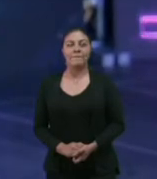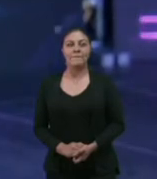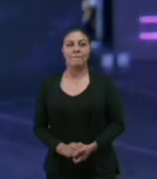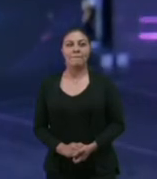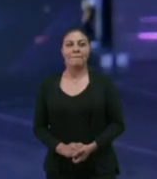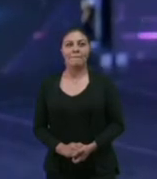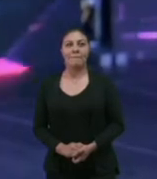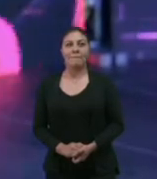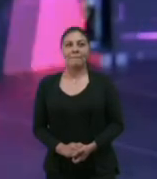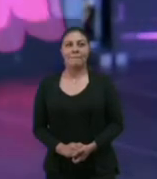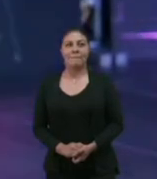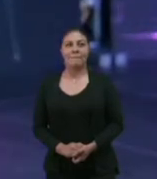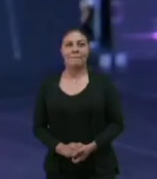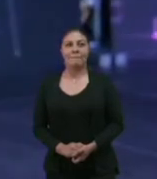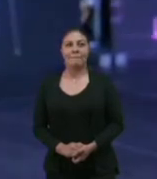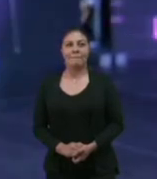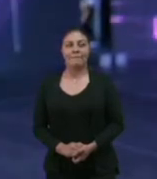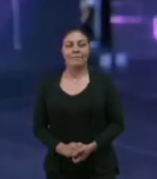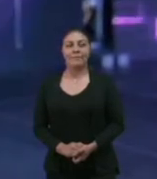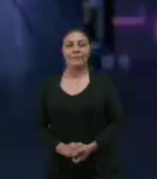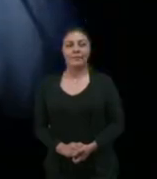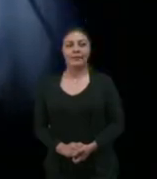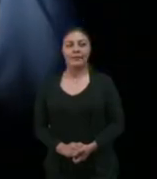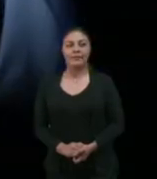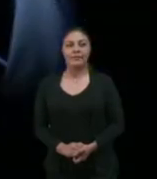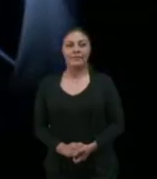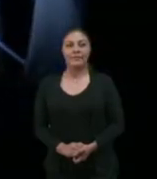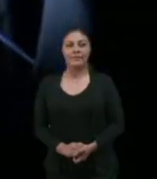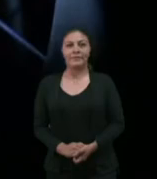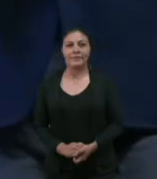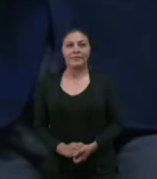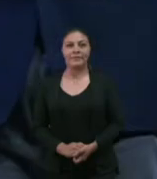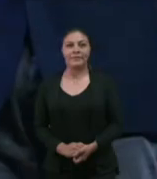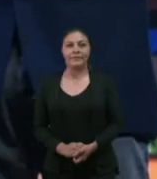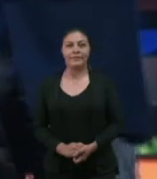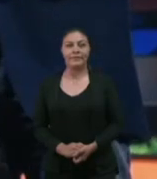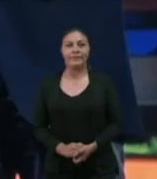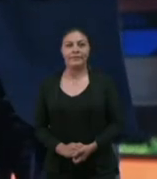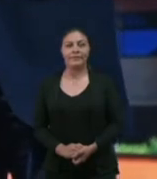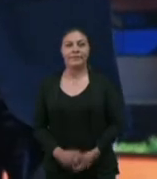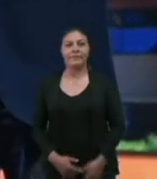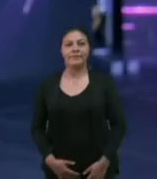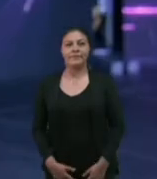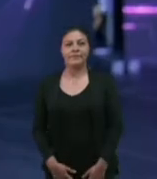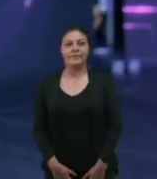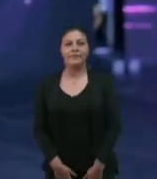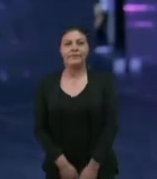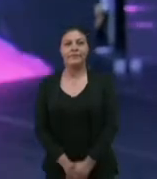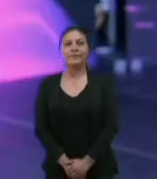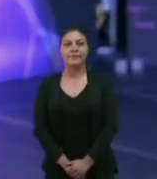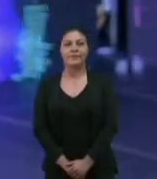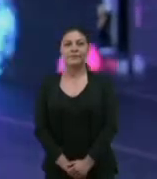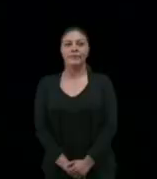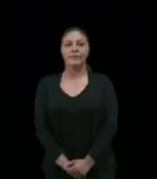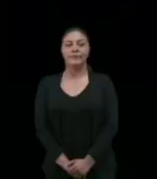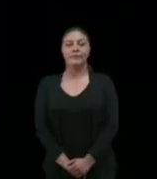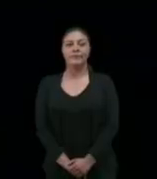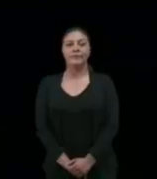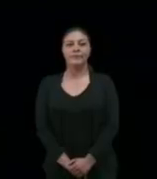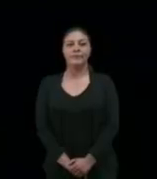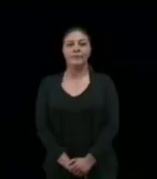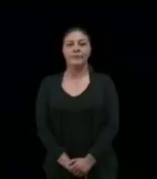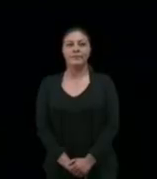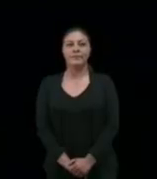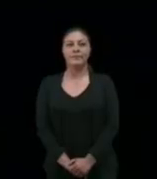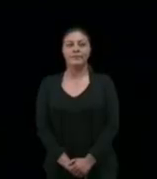colom es un país de emprendedores y muchísima oportunidad de que estos emprendedores vayan y crean empresas y